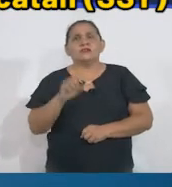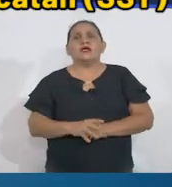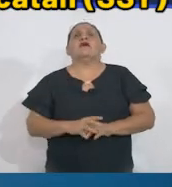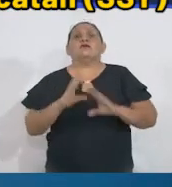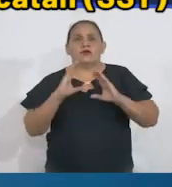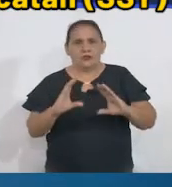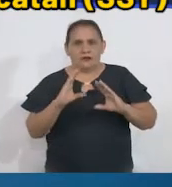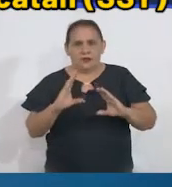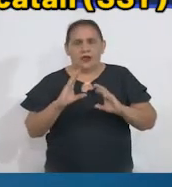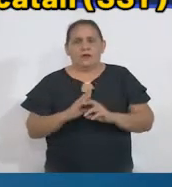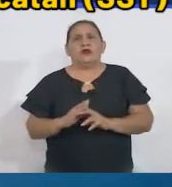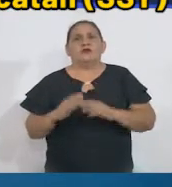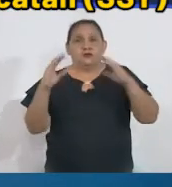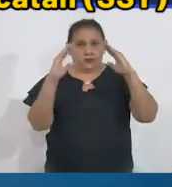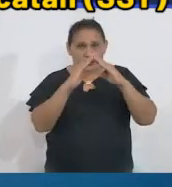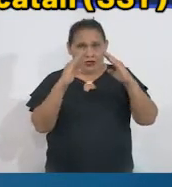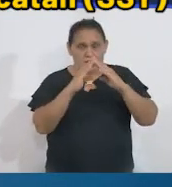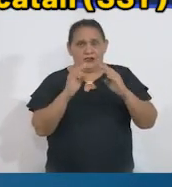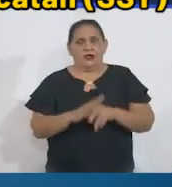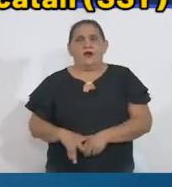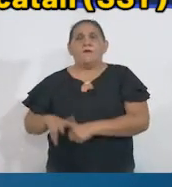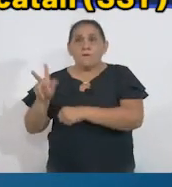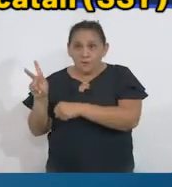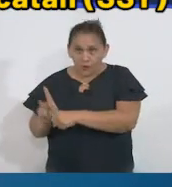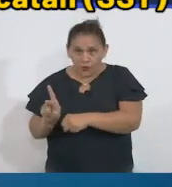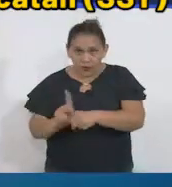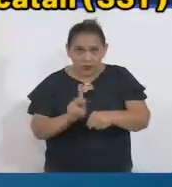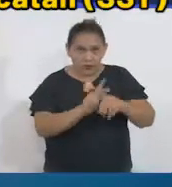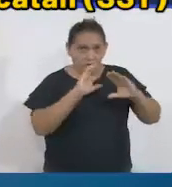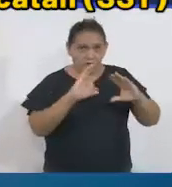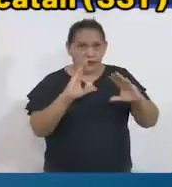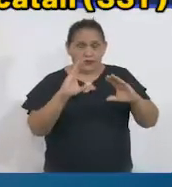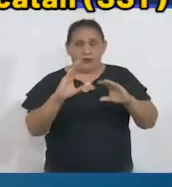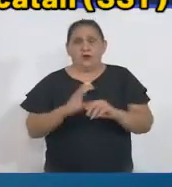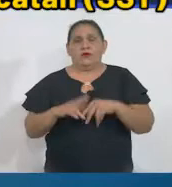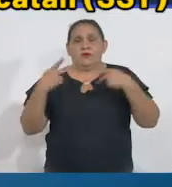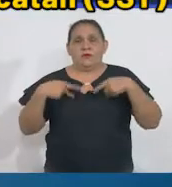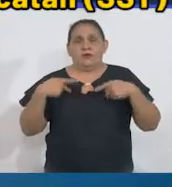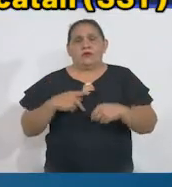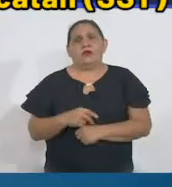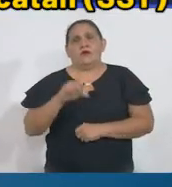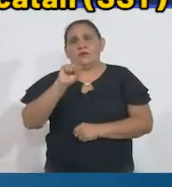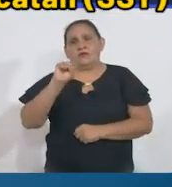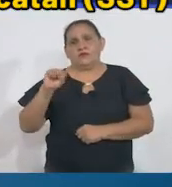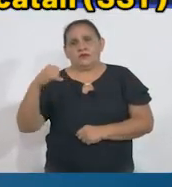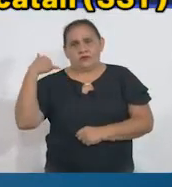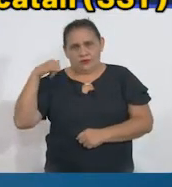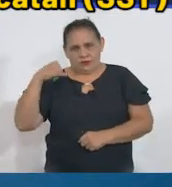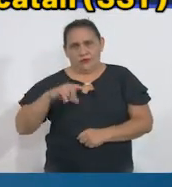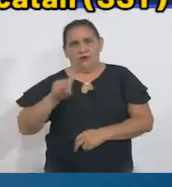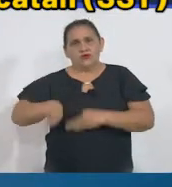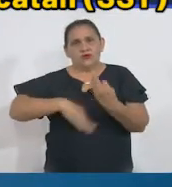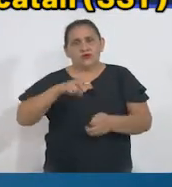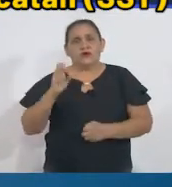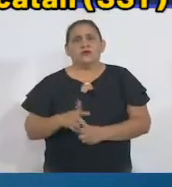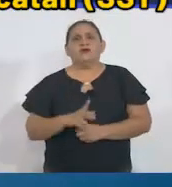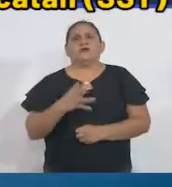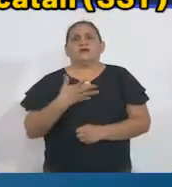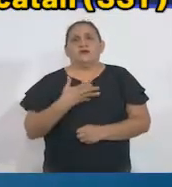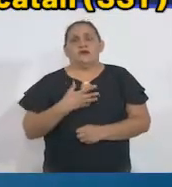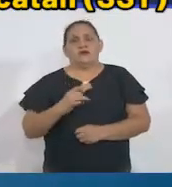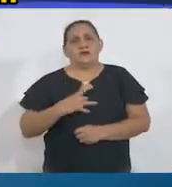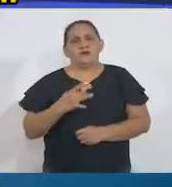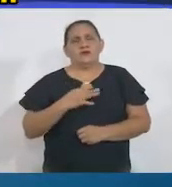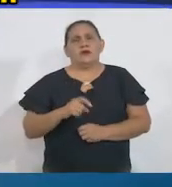estables, aislados en sus hogares, monitoreados constantemente por personal médico de la Secretaría de Salud de Yucatán. Todos ellos presentan